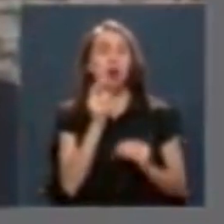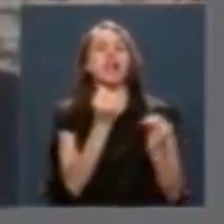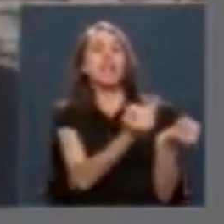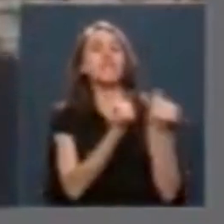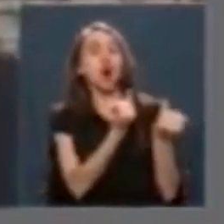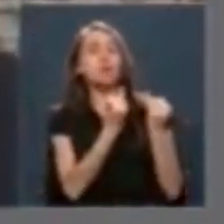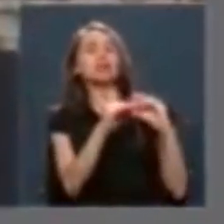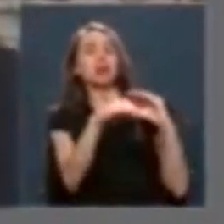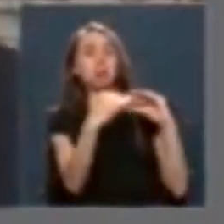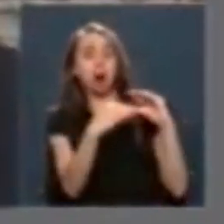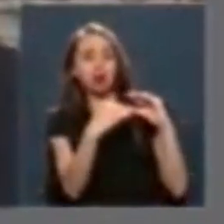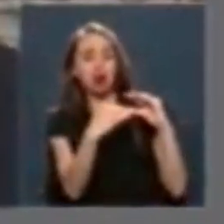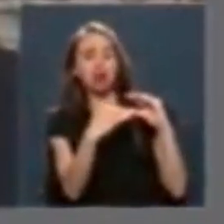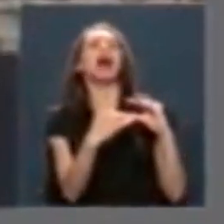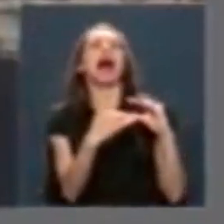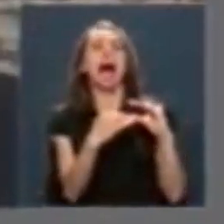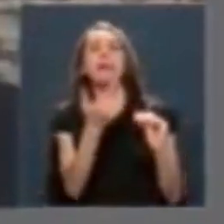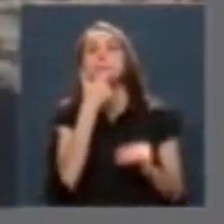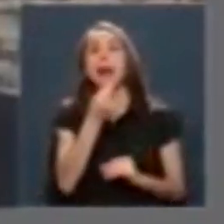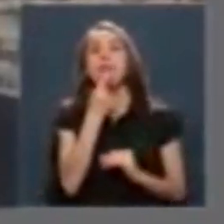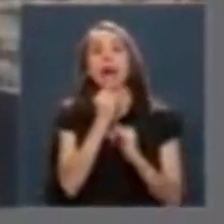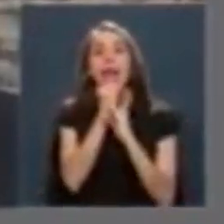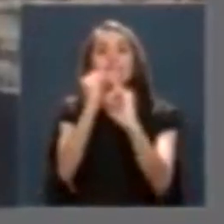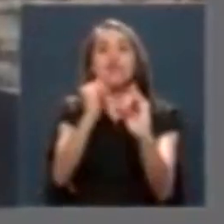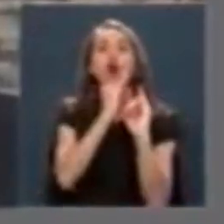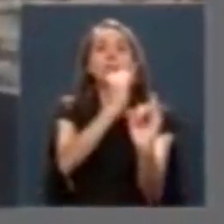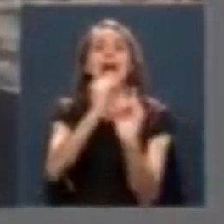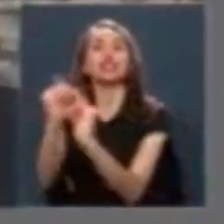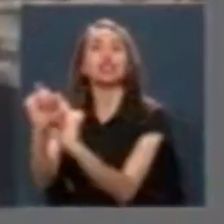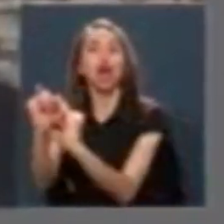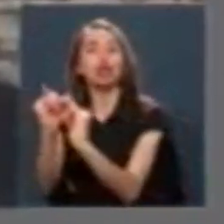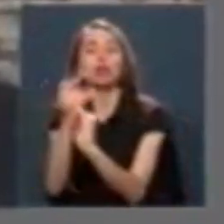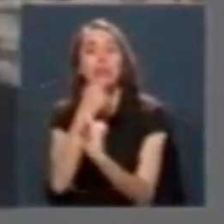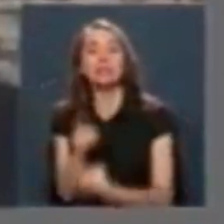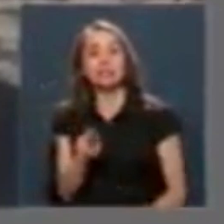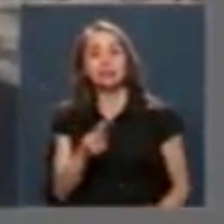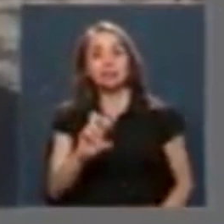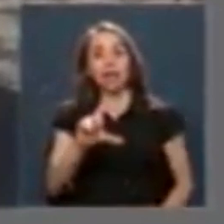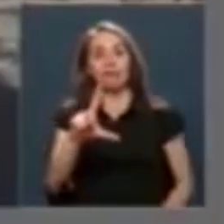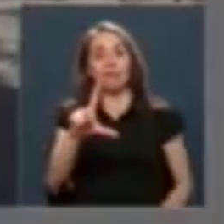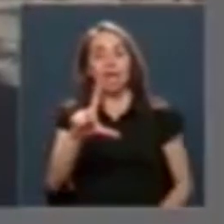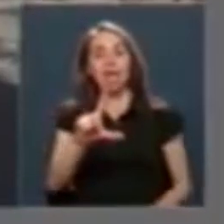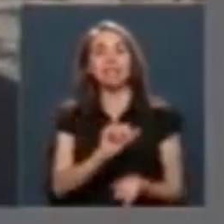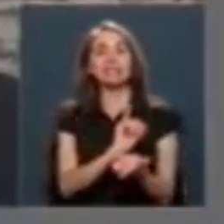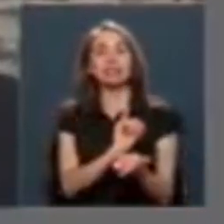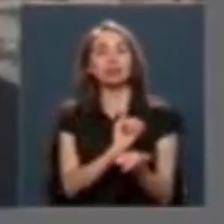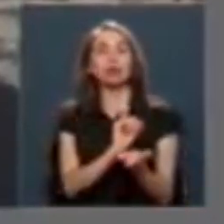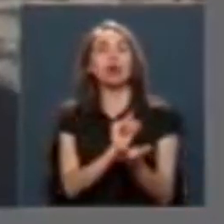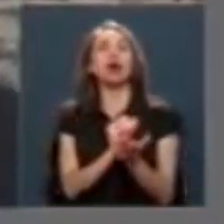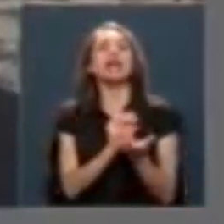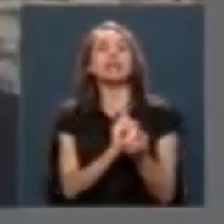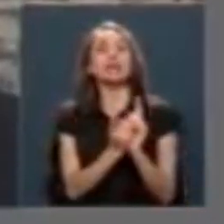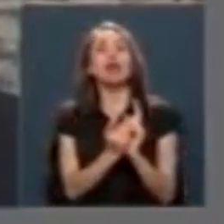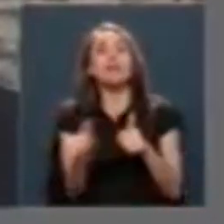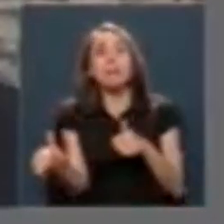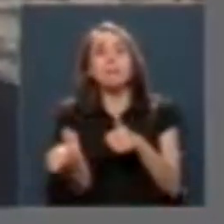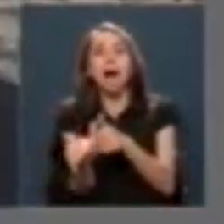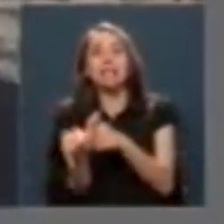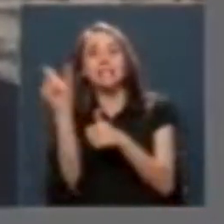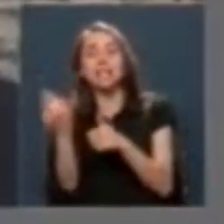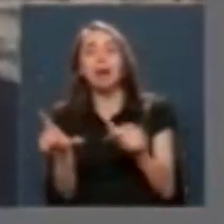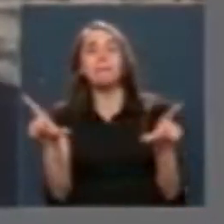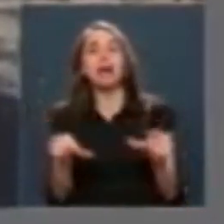las comunicaciones y transforma al CERVEL en una institución mucho más cercana a la gente y